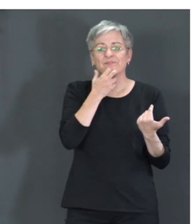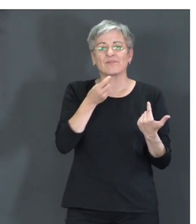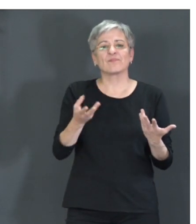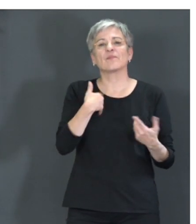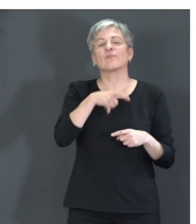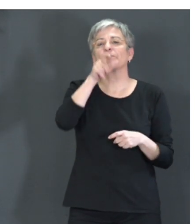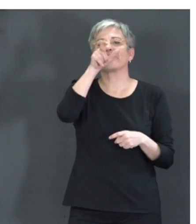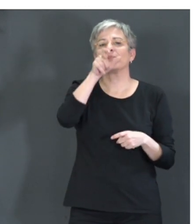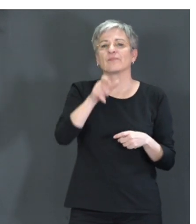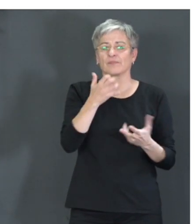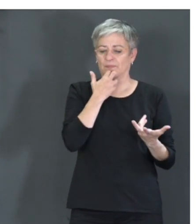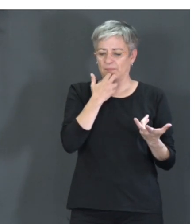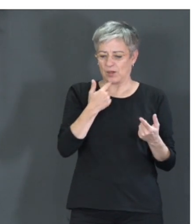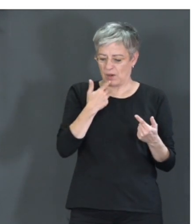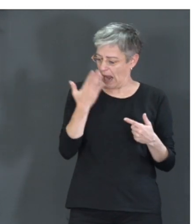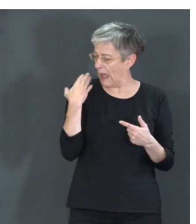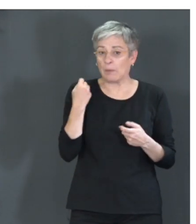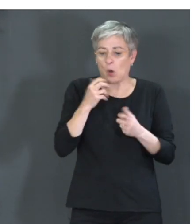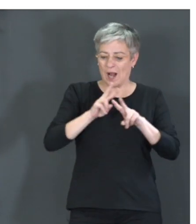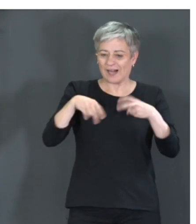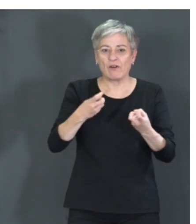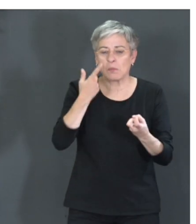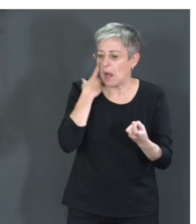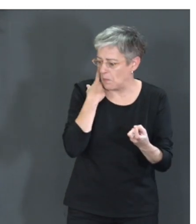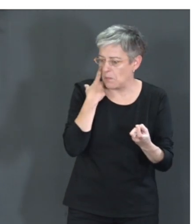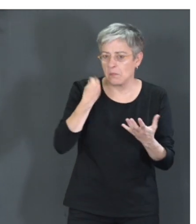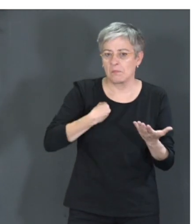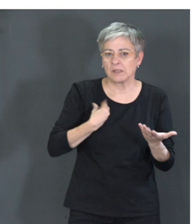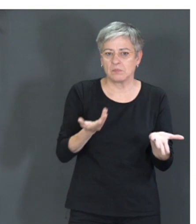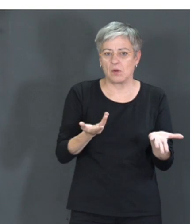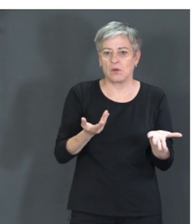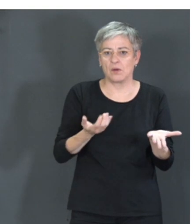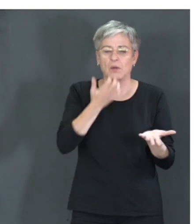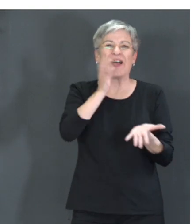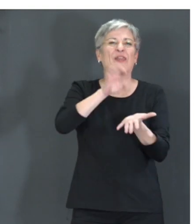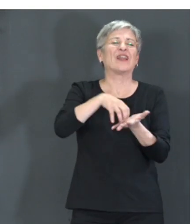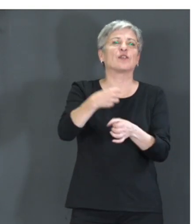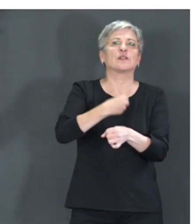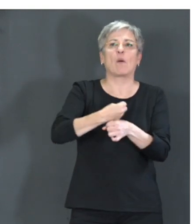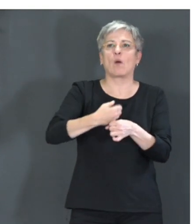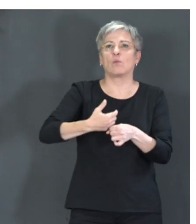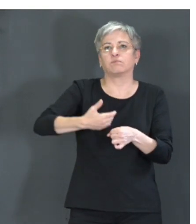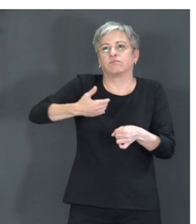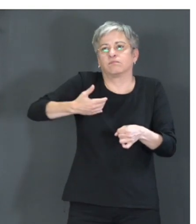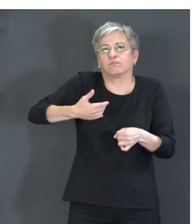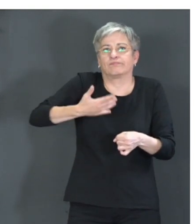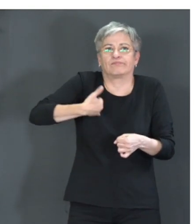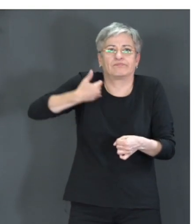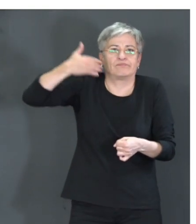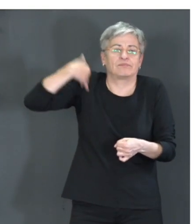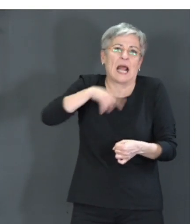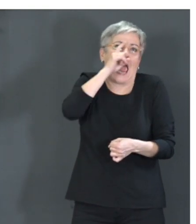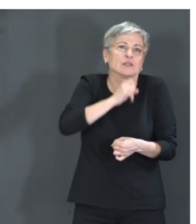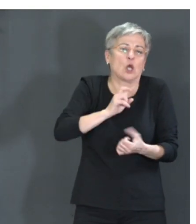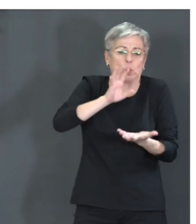centros de trabajo que han hecho una reforma hace poco, ¿no? No estamos hablando de centros de trabajo en los cuales, bueno, pues obviamente en el año